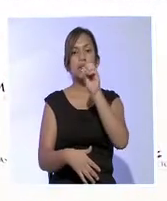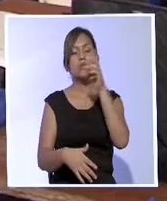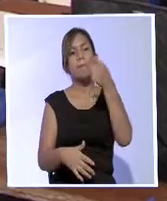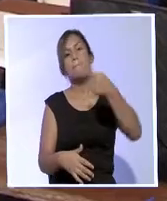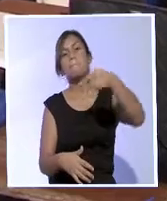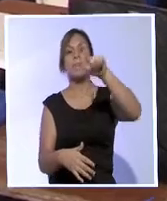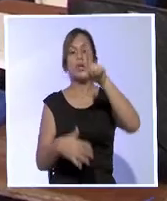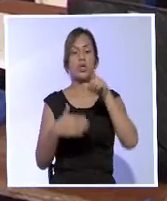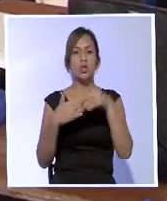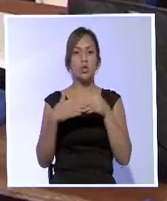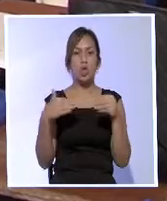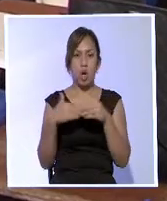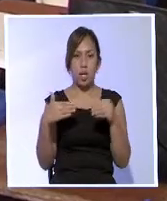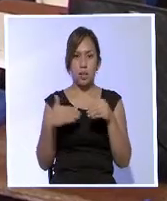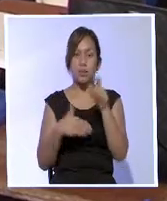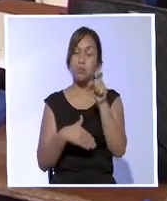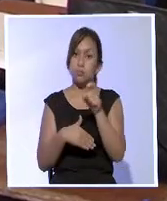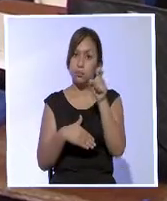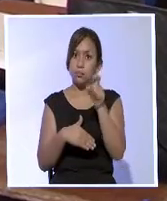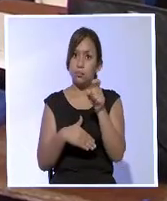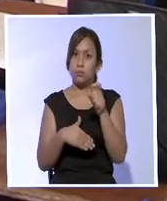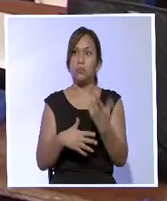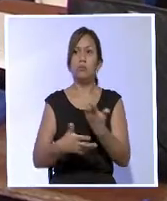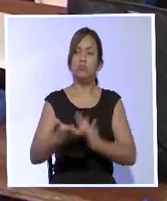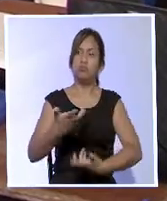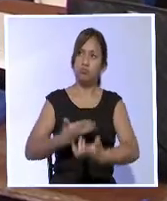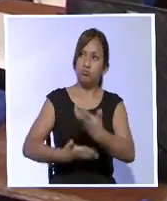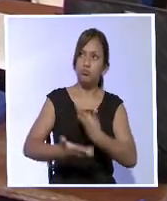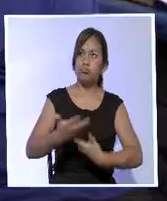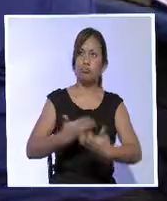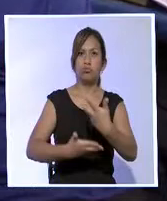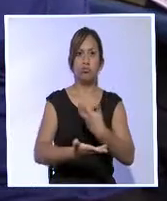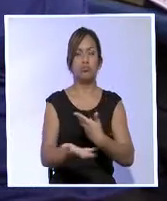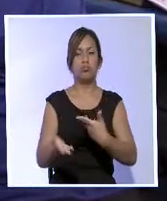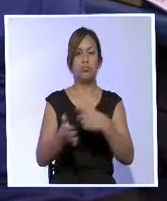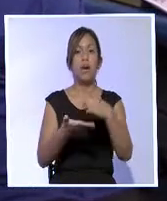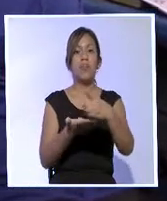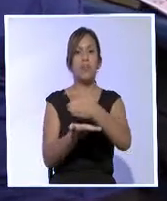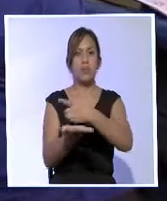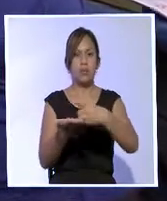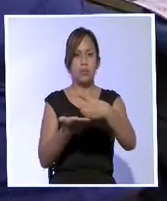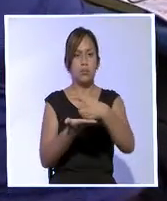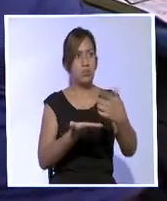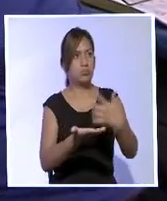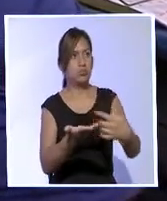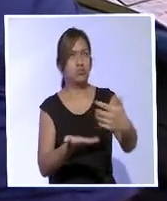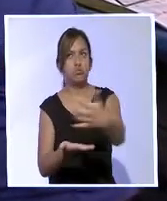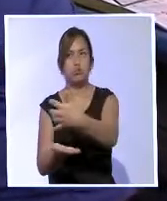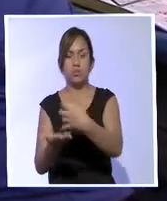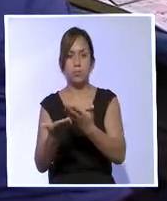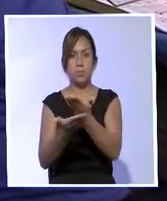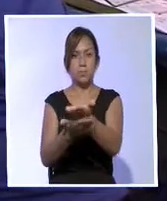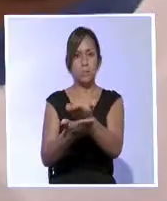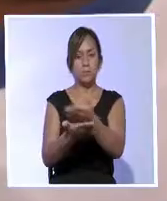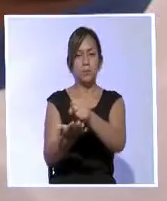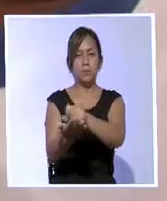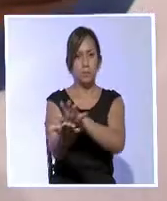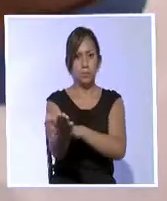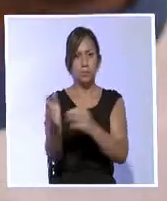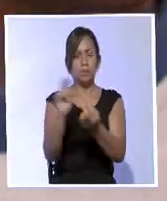la actividad tuvo además mesas de trabajo constituidas por distritos en donde se recogieron las propuestas sobre el proyecto de normativa